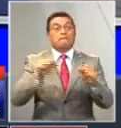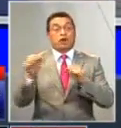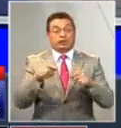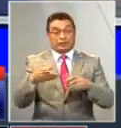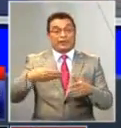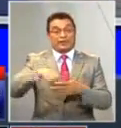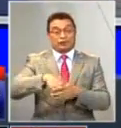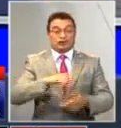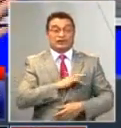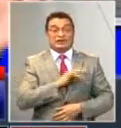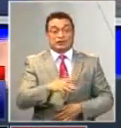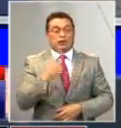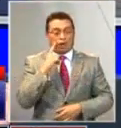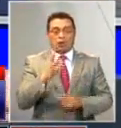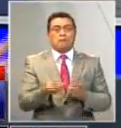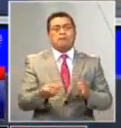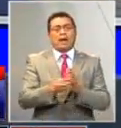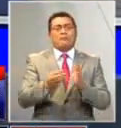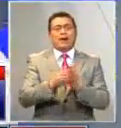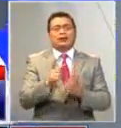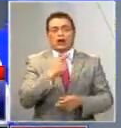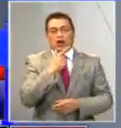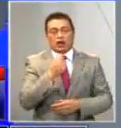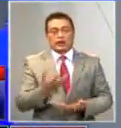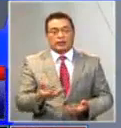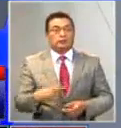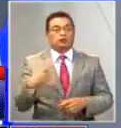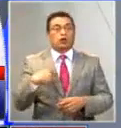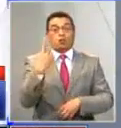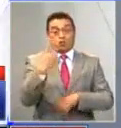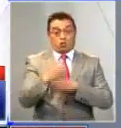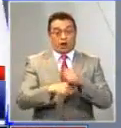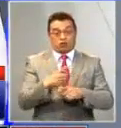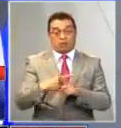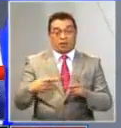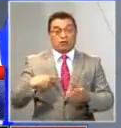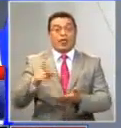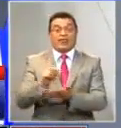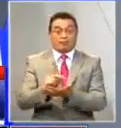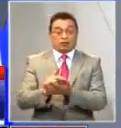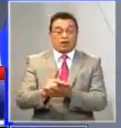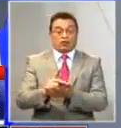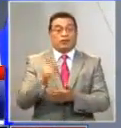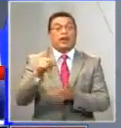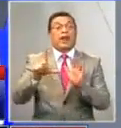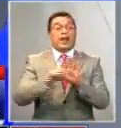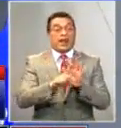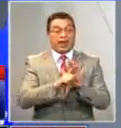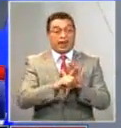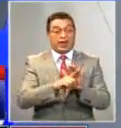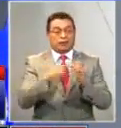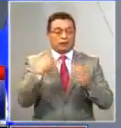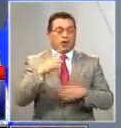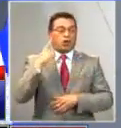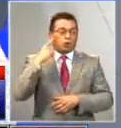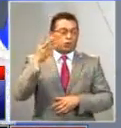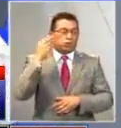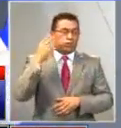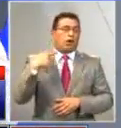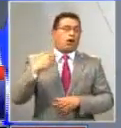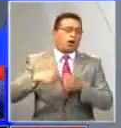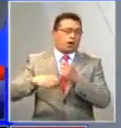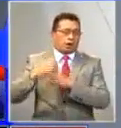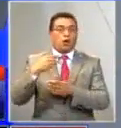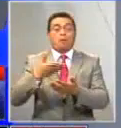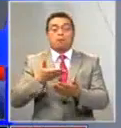nuestro país, en donde creo que ya no necesitamos más conflictos? Mire, yo llevo un año y medio diputado y lo de la ley reservada del cobre lo vengo gustando hace mucho tiempo. Sí, yo también. Proyectos